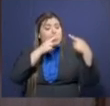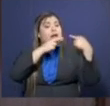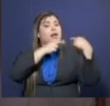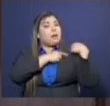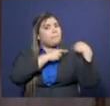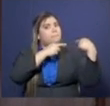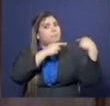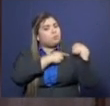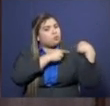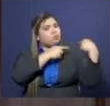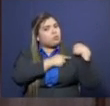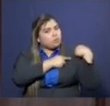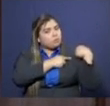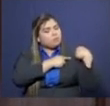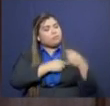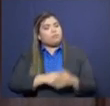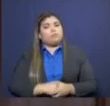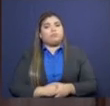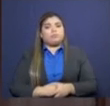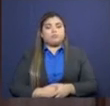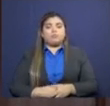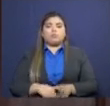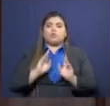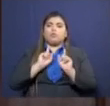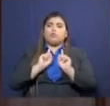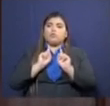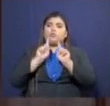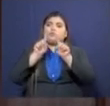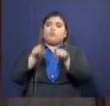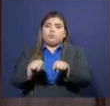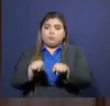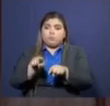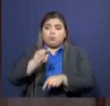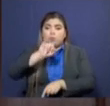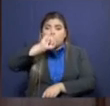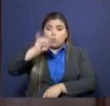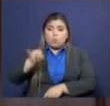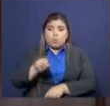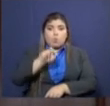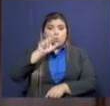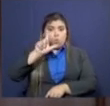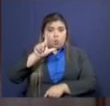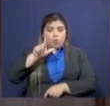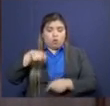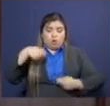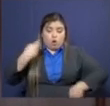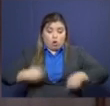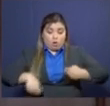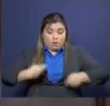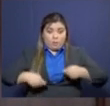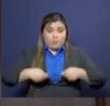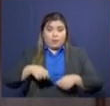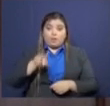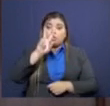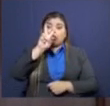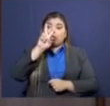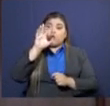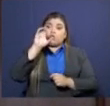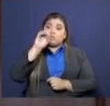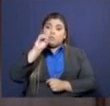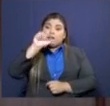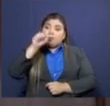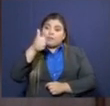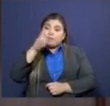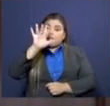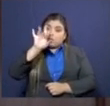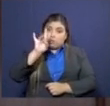responsablemente acudió a los mercados en julio y noviembre del 2018 y